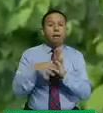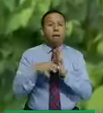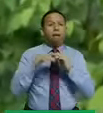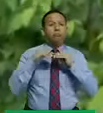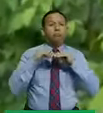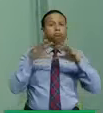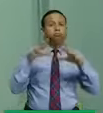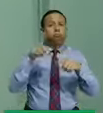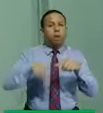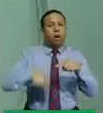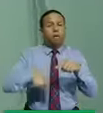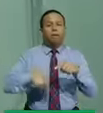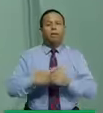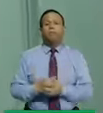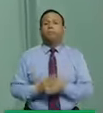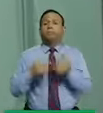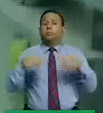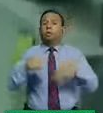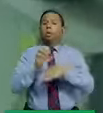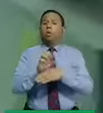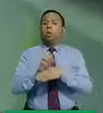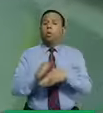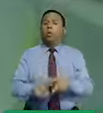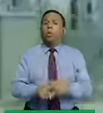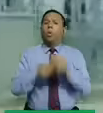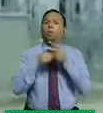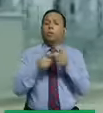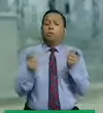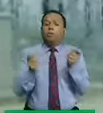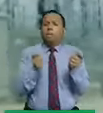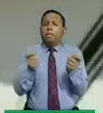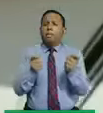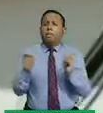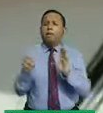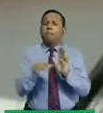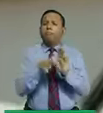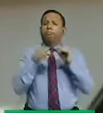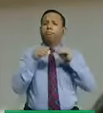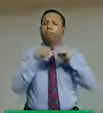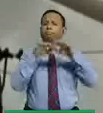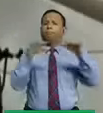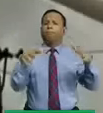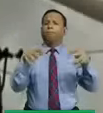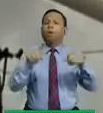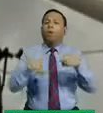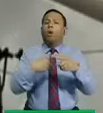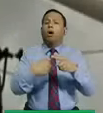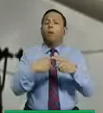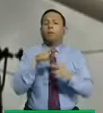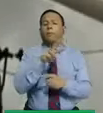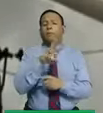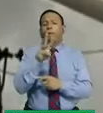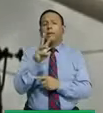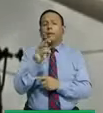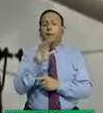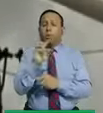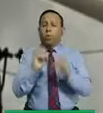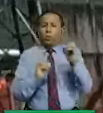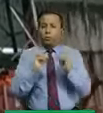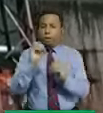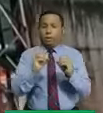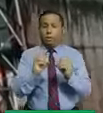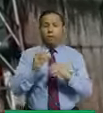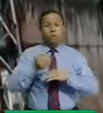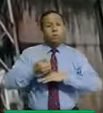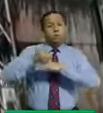Los racionamientos de energía en el país iniciarían a partir de este jueves 26 de octubre. Esto considerando que SENACE, el Operador